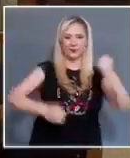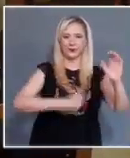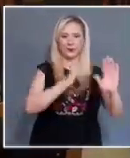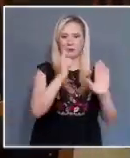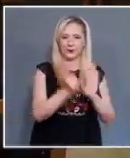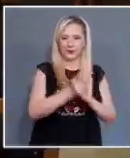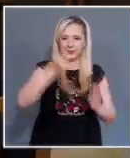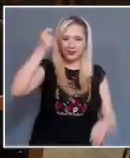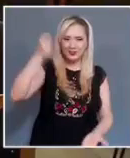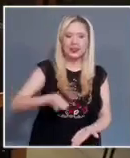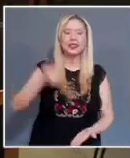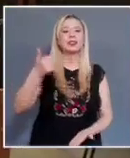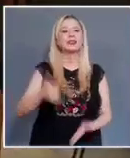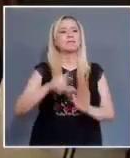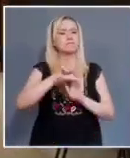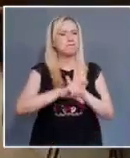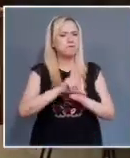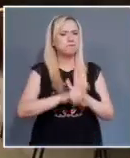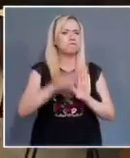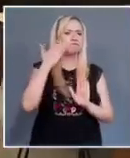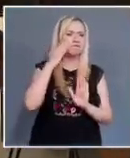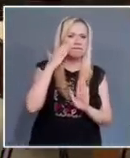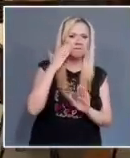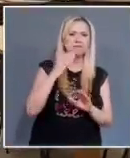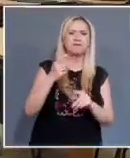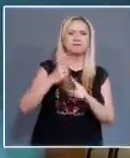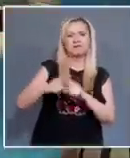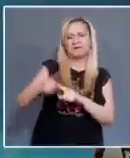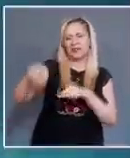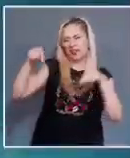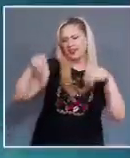sociales de nuestro alto tribunal. Vamos a la información.